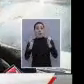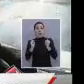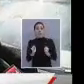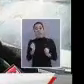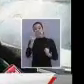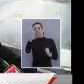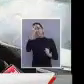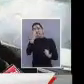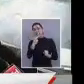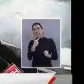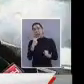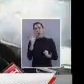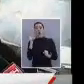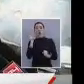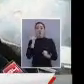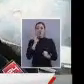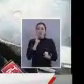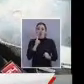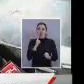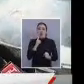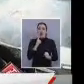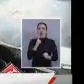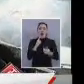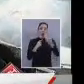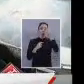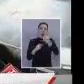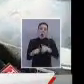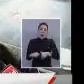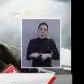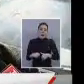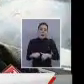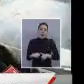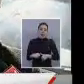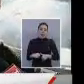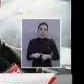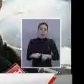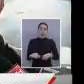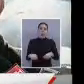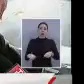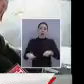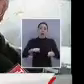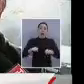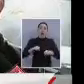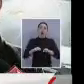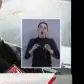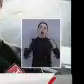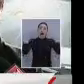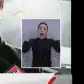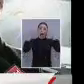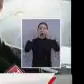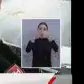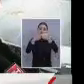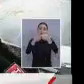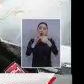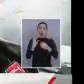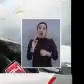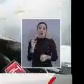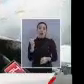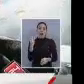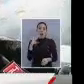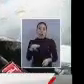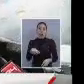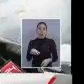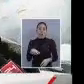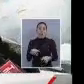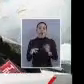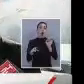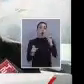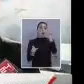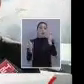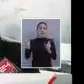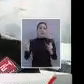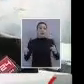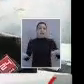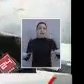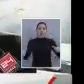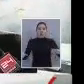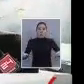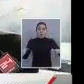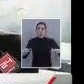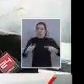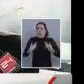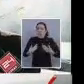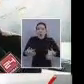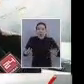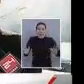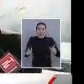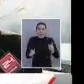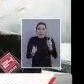ser ciego, surdo, epiléptico, paralítico, niño con autismo, síndrome de Down, persona sencilla, ruedos de